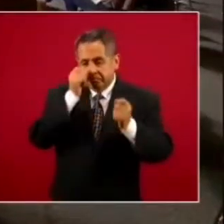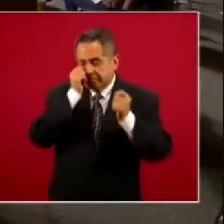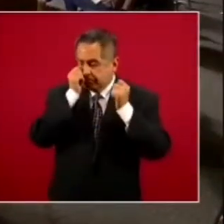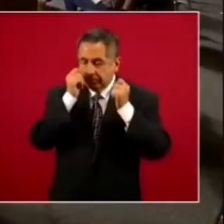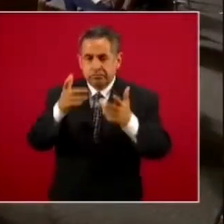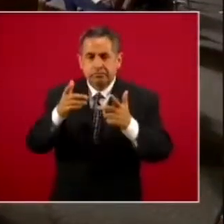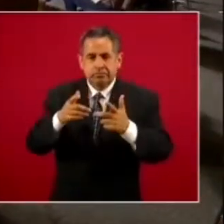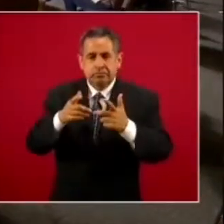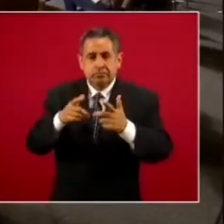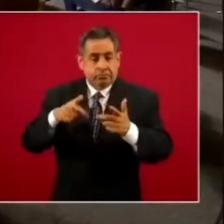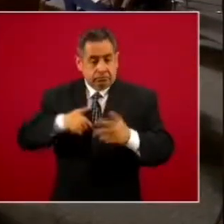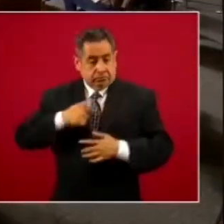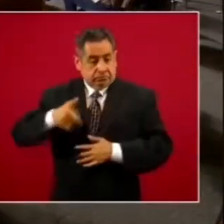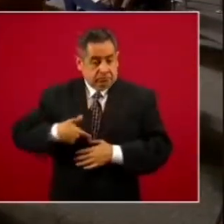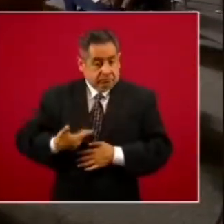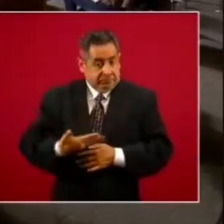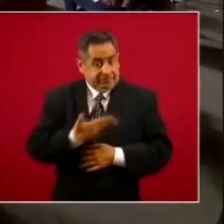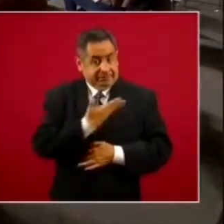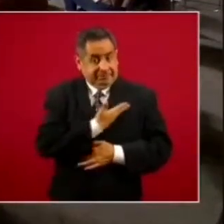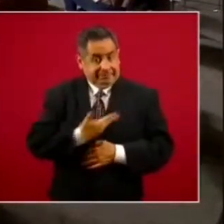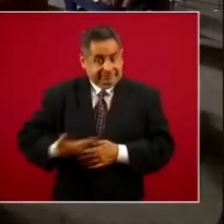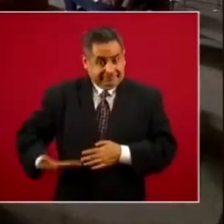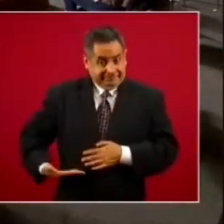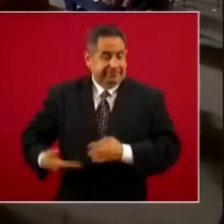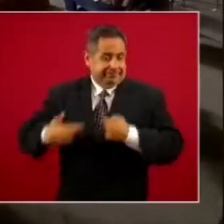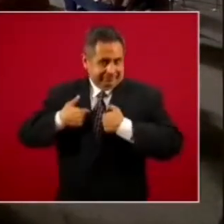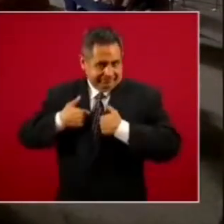sorprendido, soy el presidente del país.